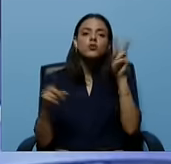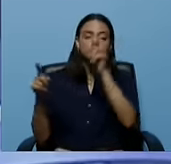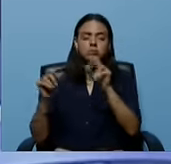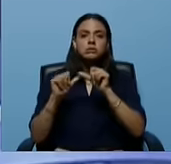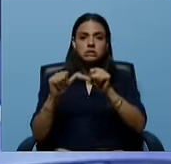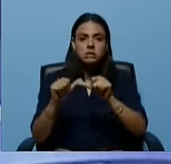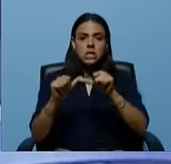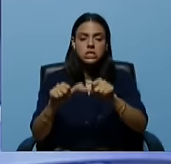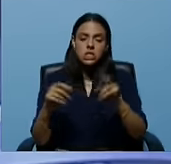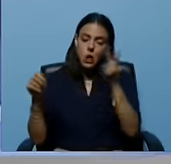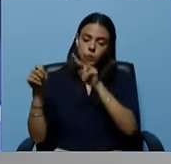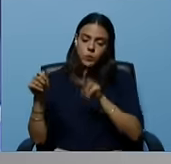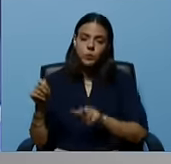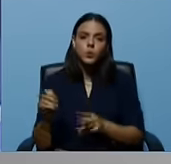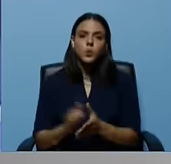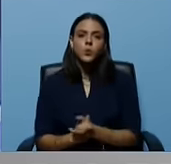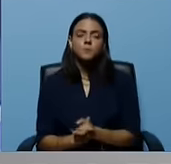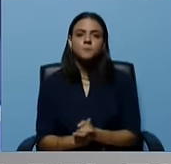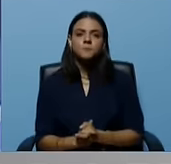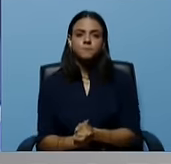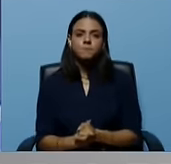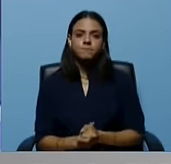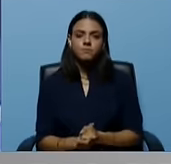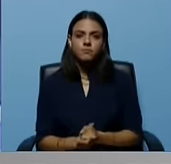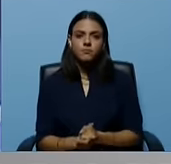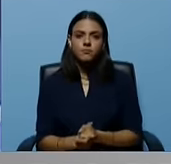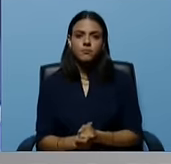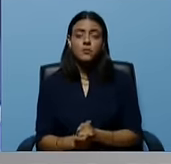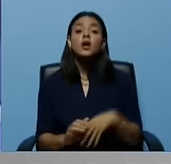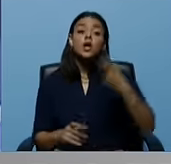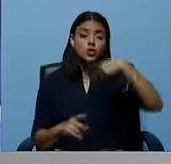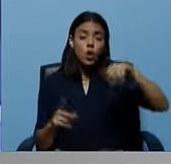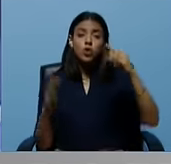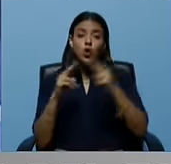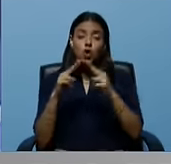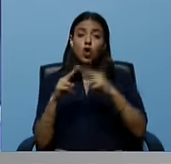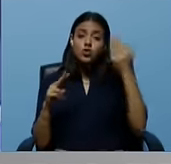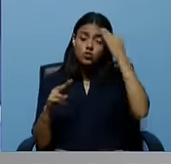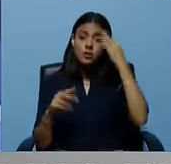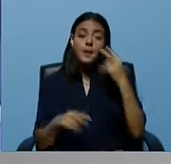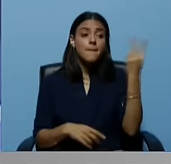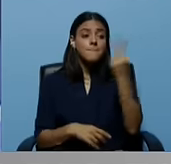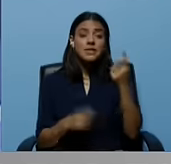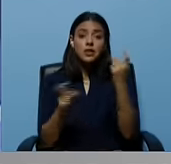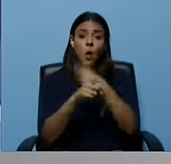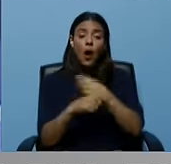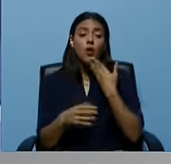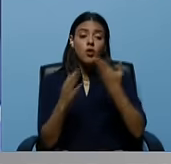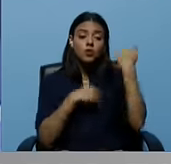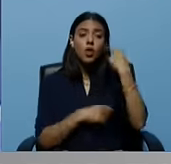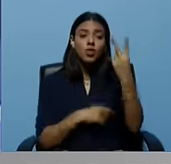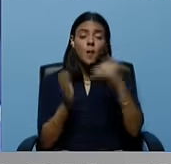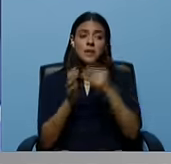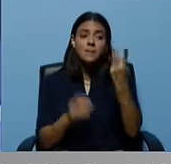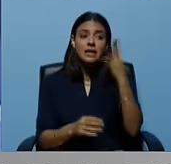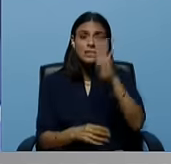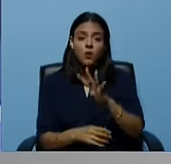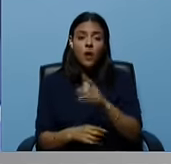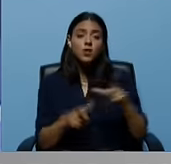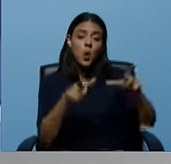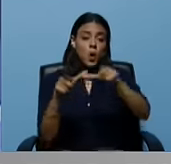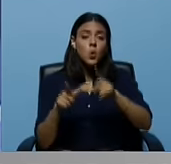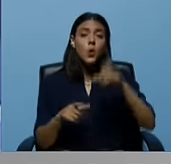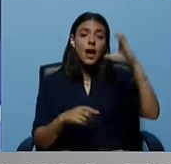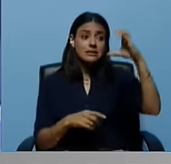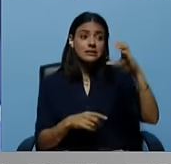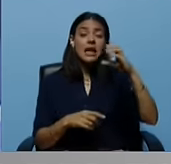ese párrafo de la misiva. Como es de su conocimiento, en fecha 22 de agosto de 2024, la Sala Electoral del